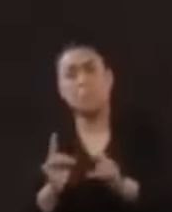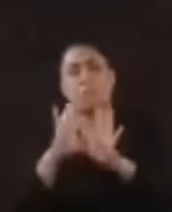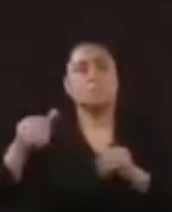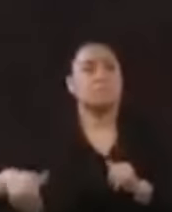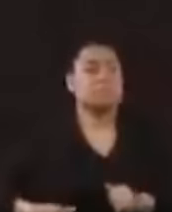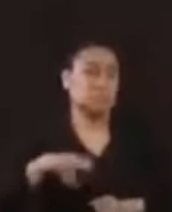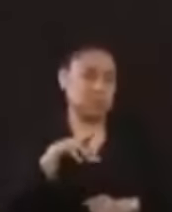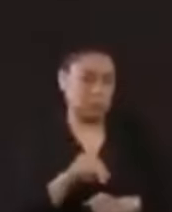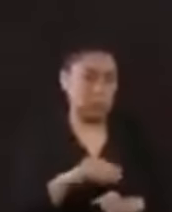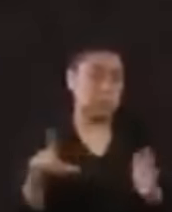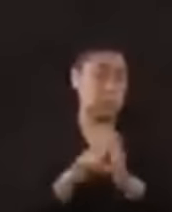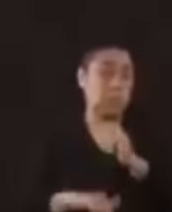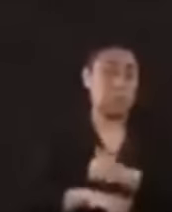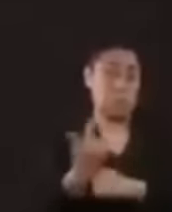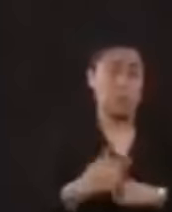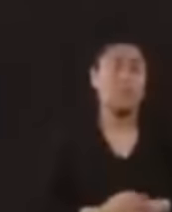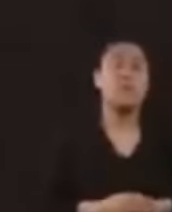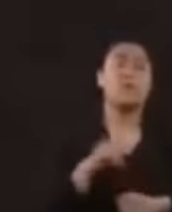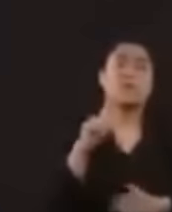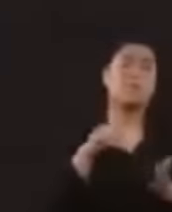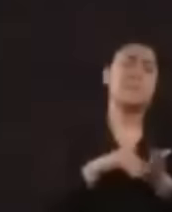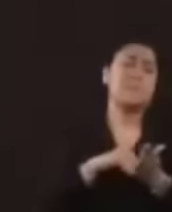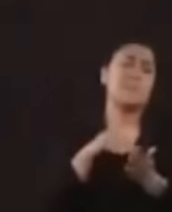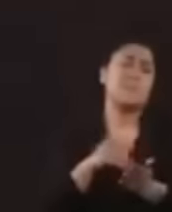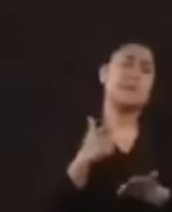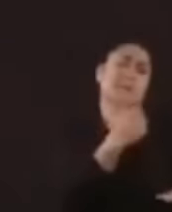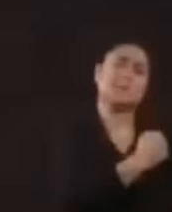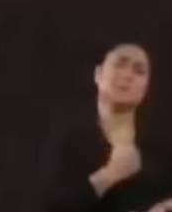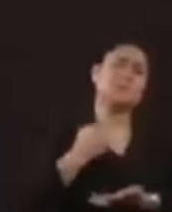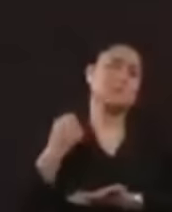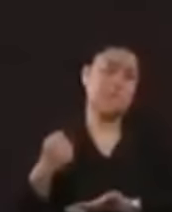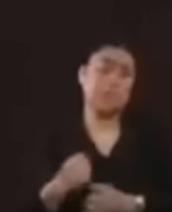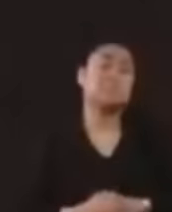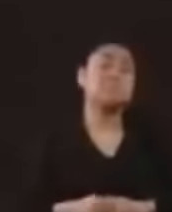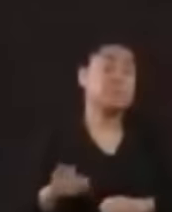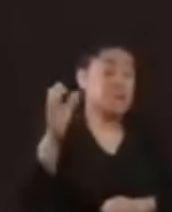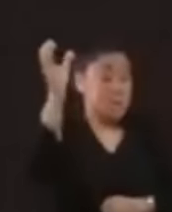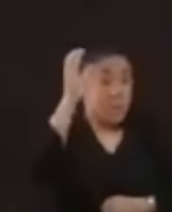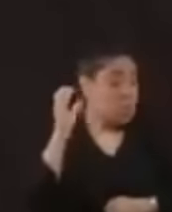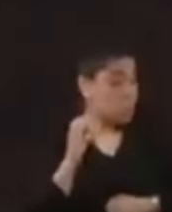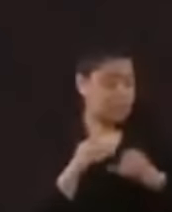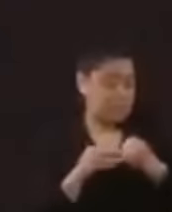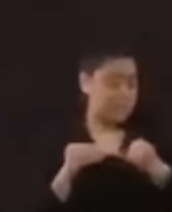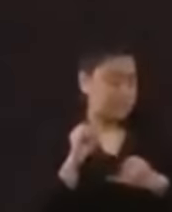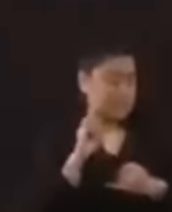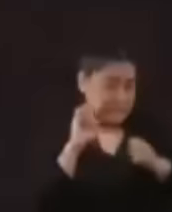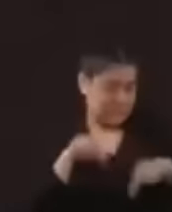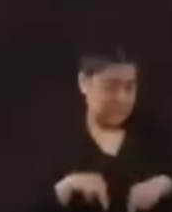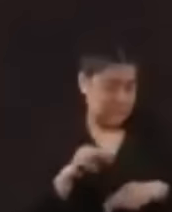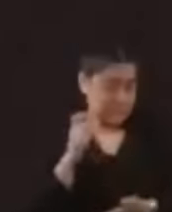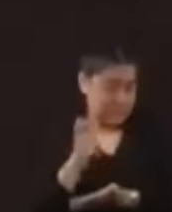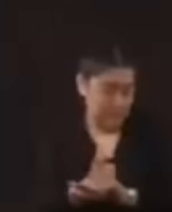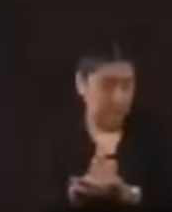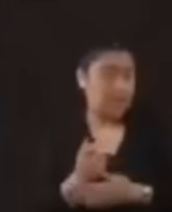del metro. 70,000 millones de pesos que necesita y que ni Clara Brugada está poniendo un centavo en el presupuesto de la ciudad, ni